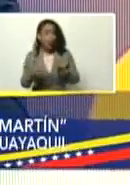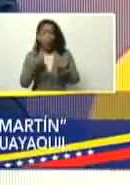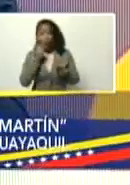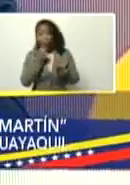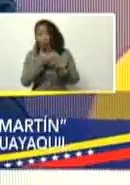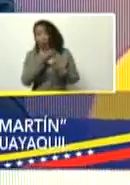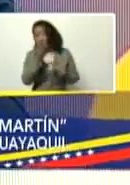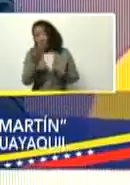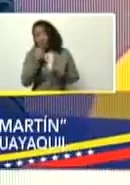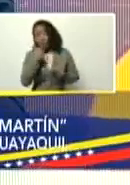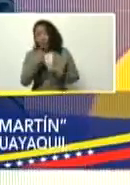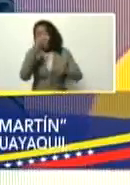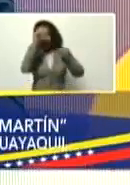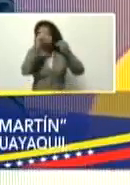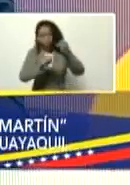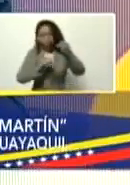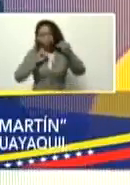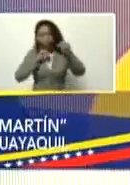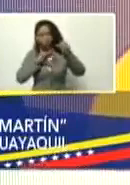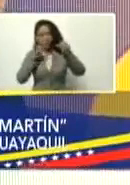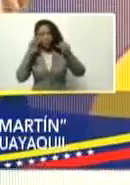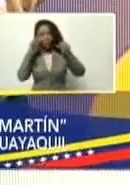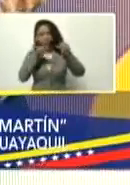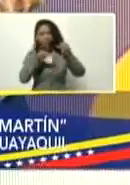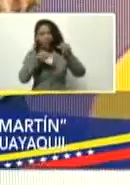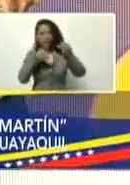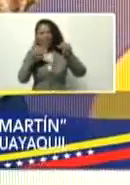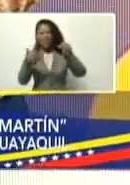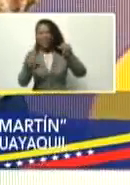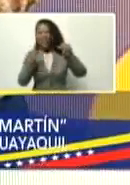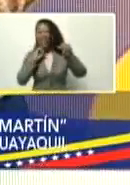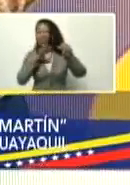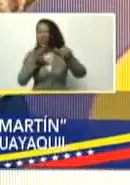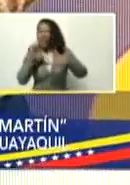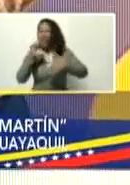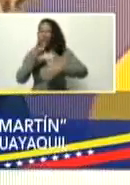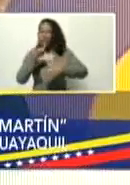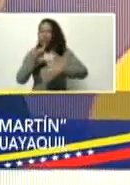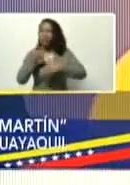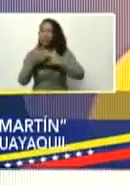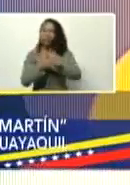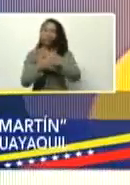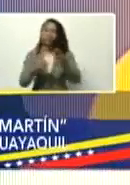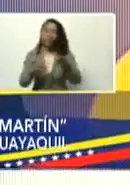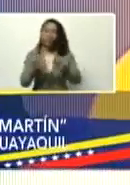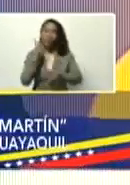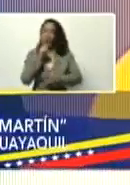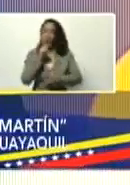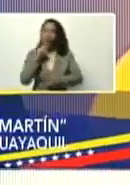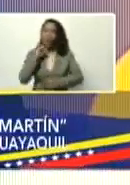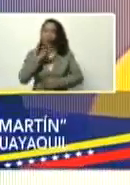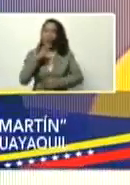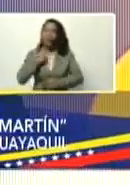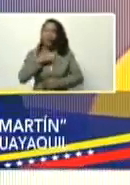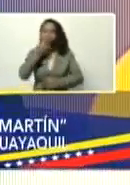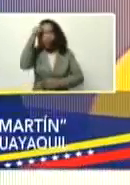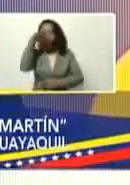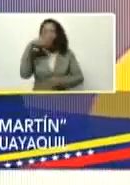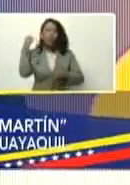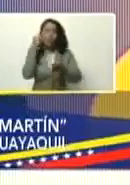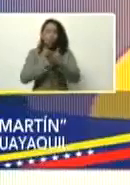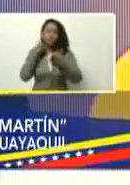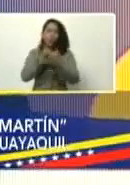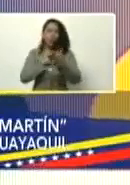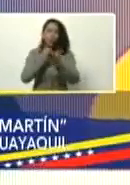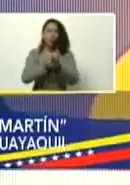decía, presidente, revisar la historia. ¿Qué es la historia de América Latina si no es la historia de nuestros pueblos luchando